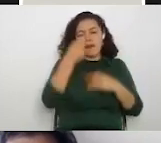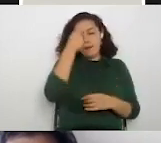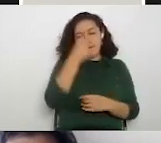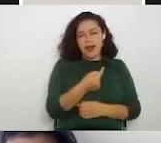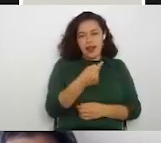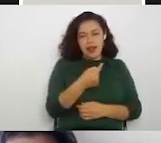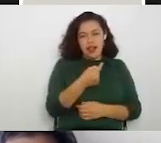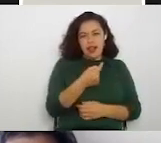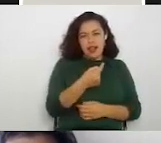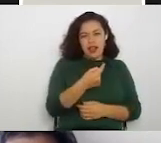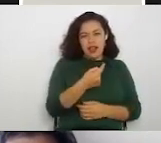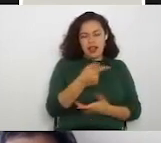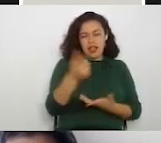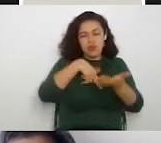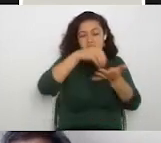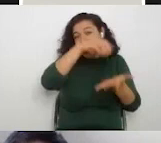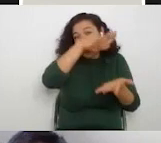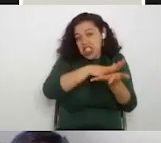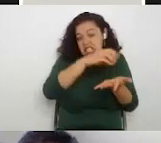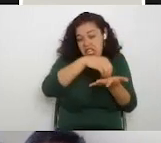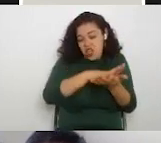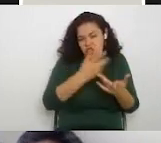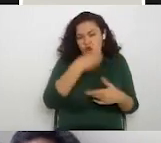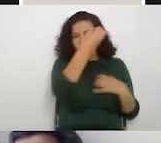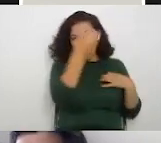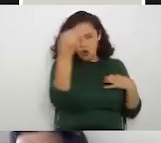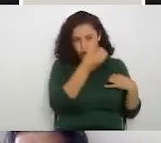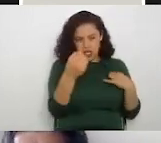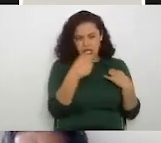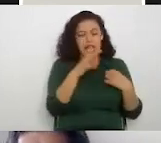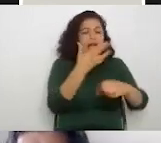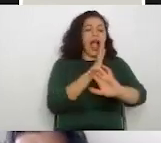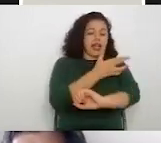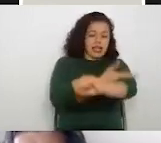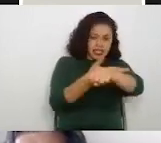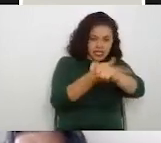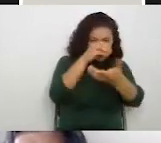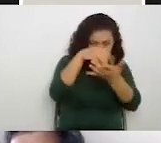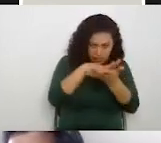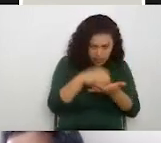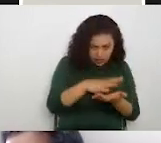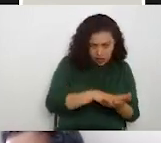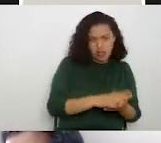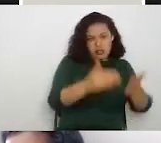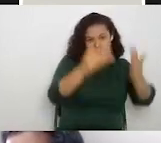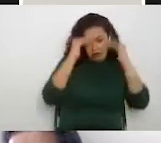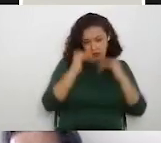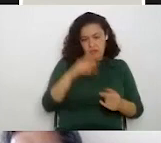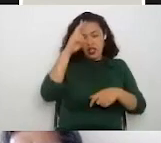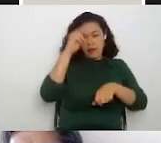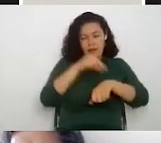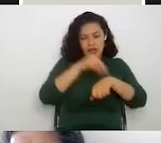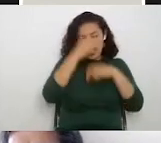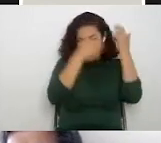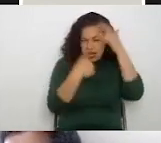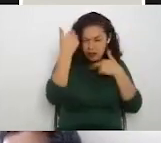el establecimiento de citas, ¿no? Entonces, por ejemplo, ahí ya tenemos un registro que son las citas. Otra que sería la valoración médica, que